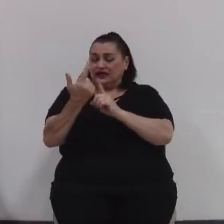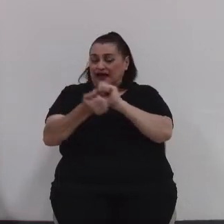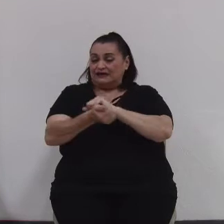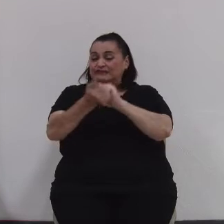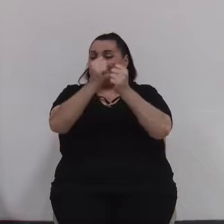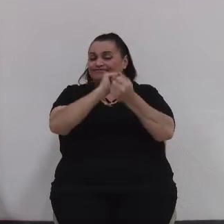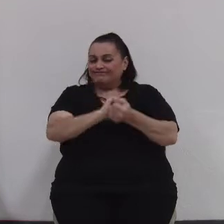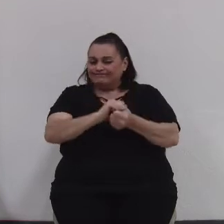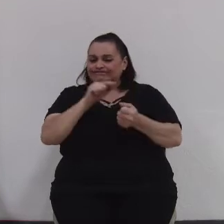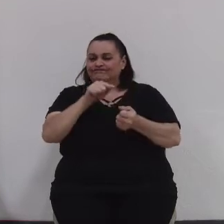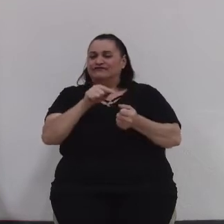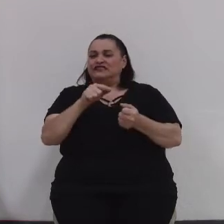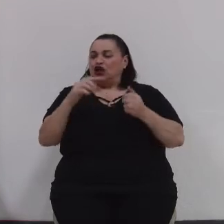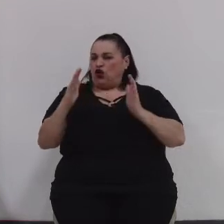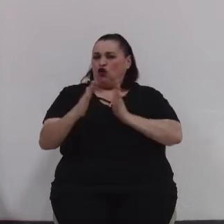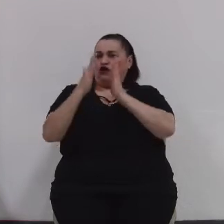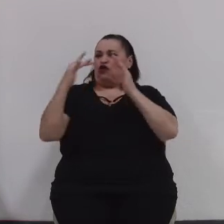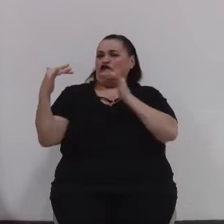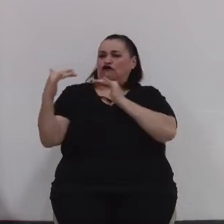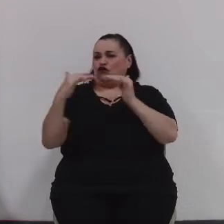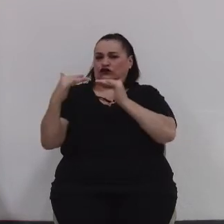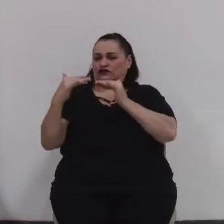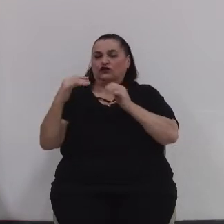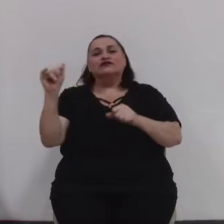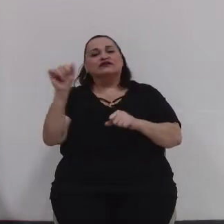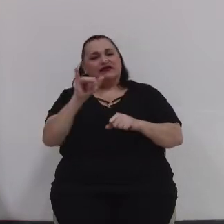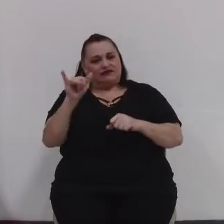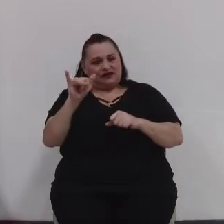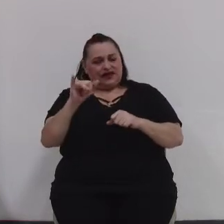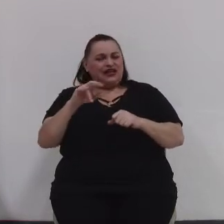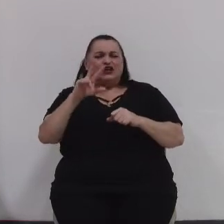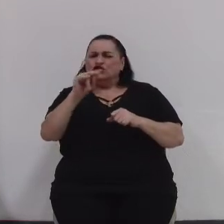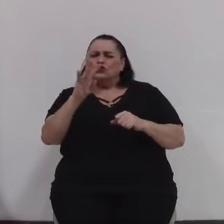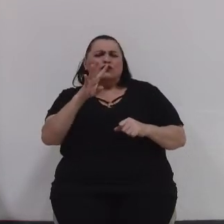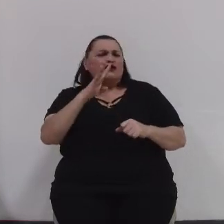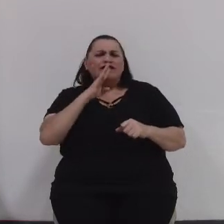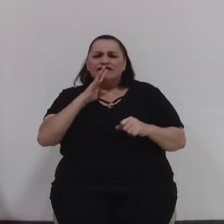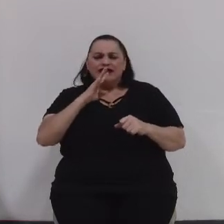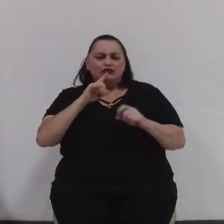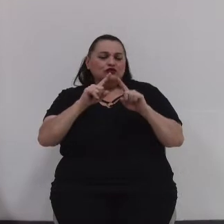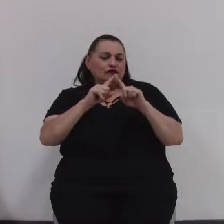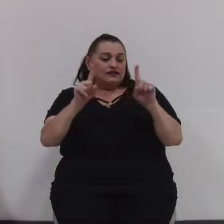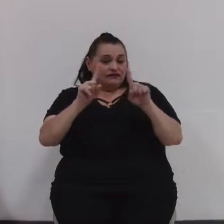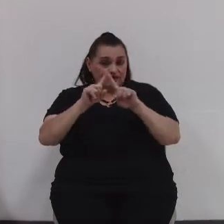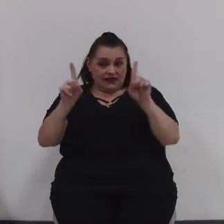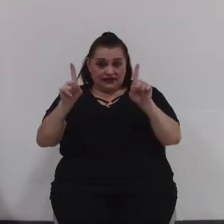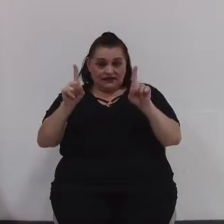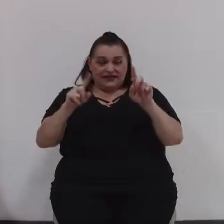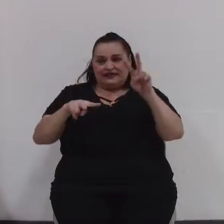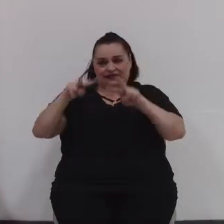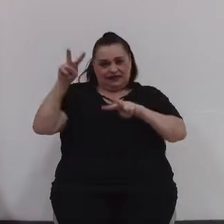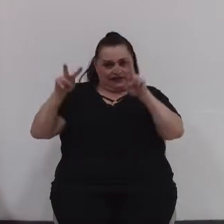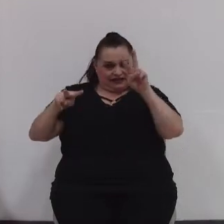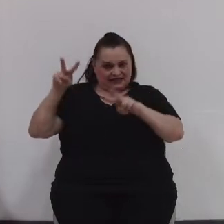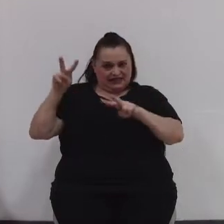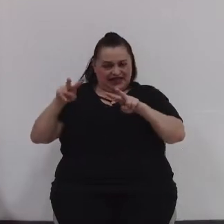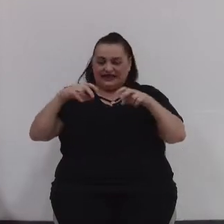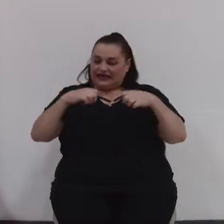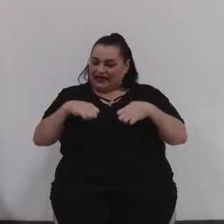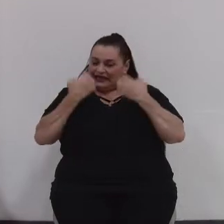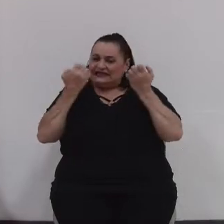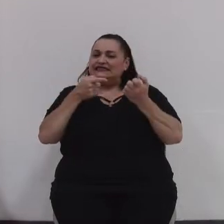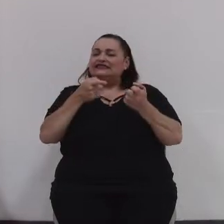menudo en confrontación. Desde luego, no hablamos de las diferencias y la diversidad cuya existencia